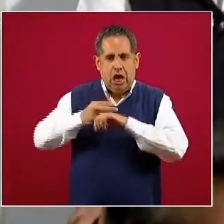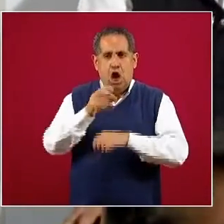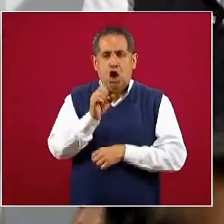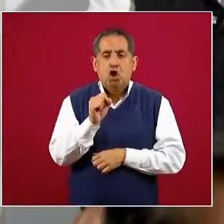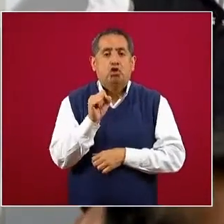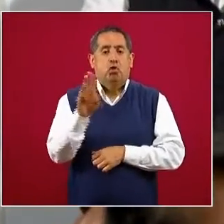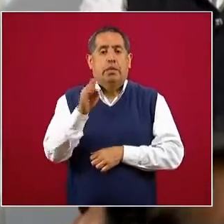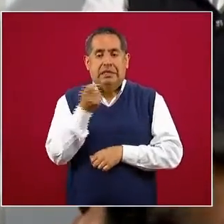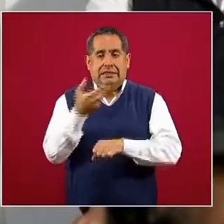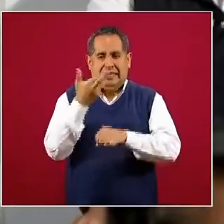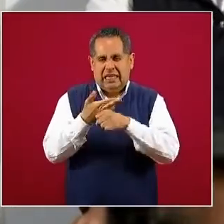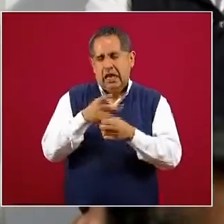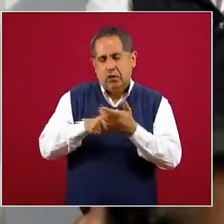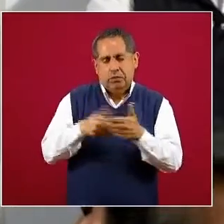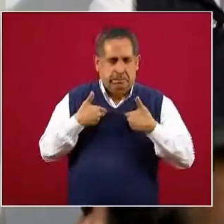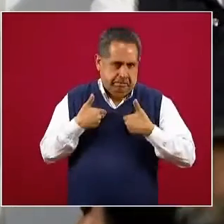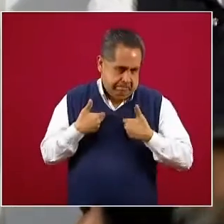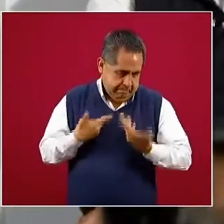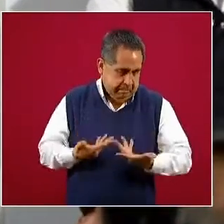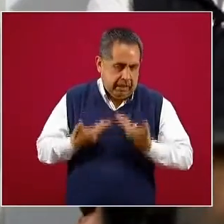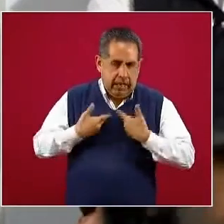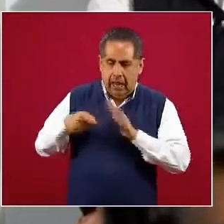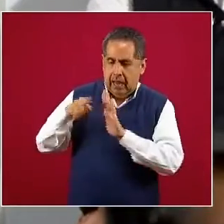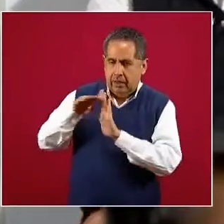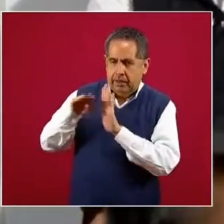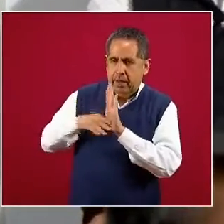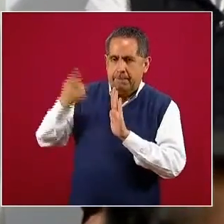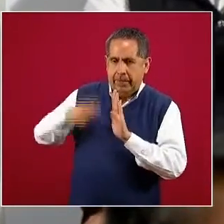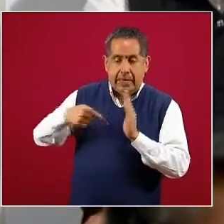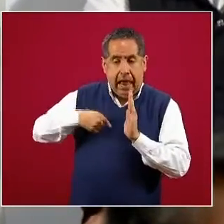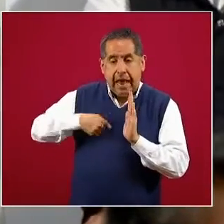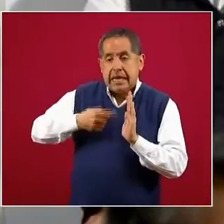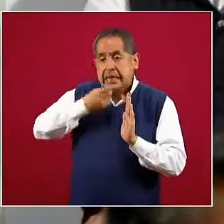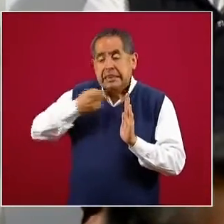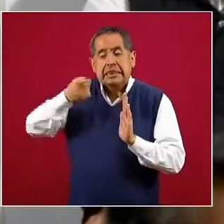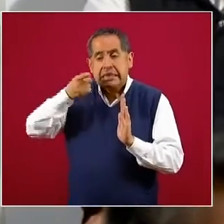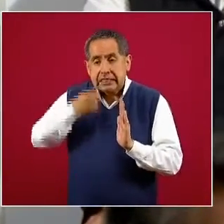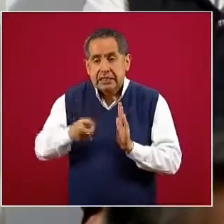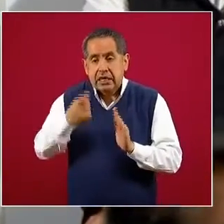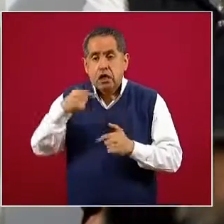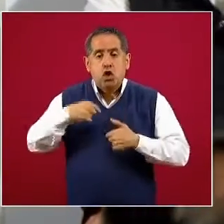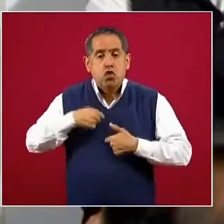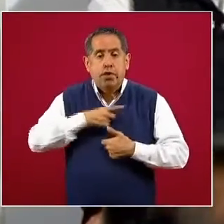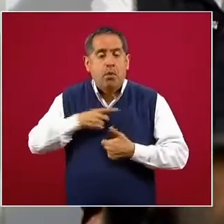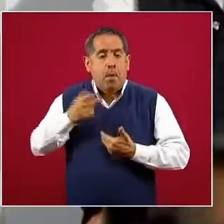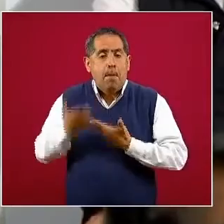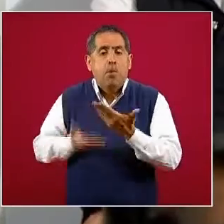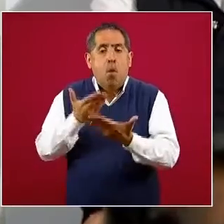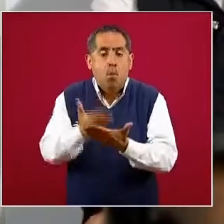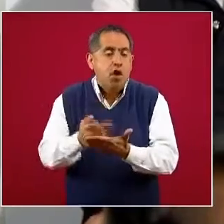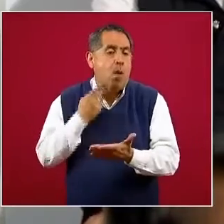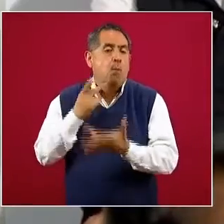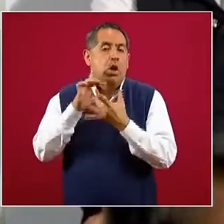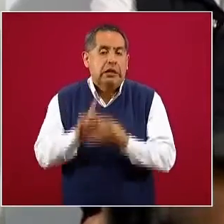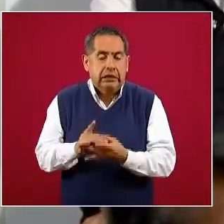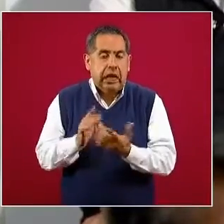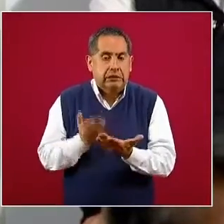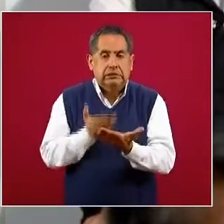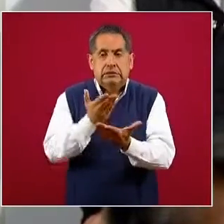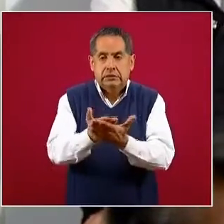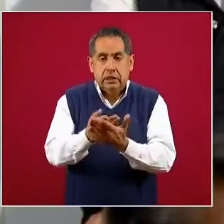todas las medidas para intentar mitigar el COVID. Y por supuesto que